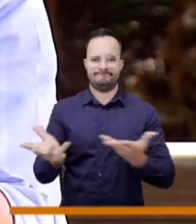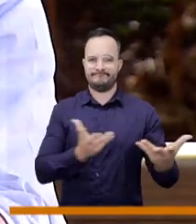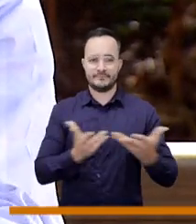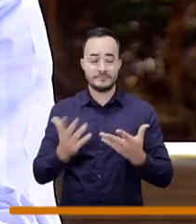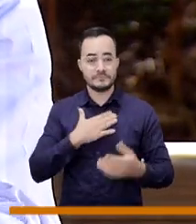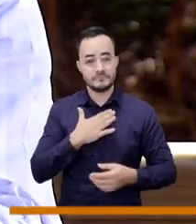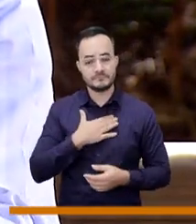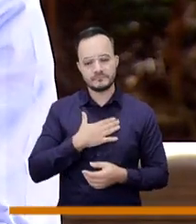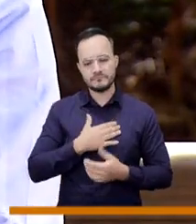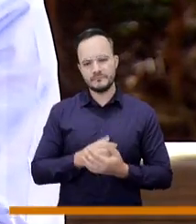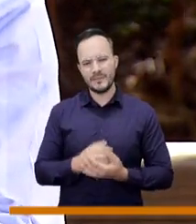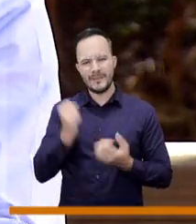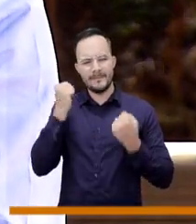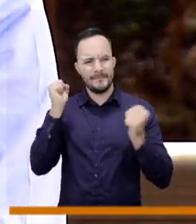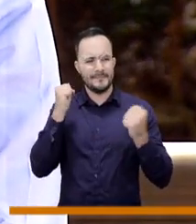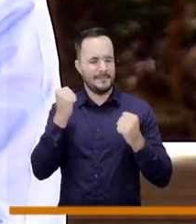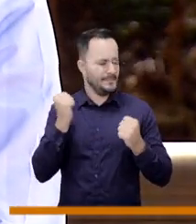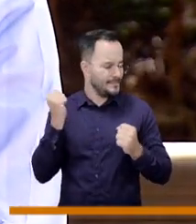Por lo tanto, para mí